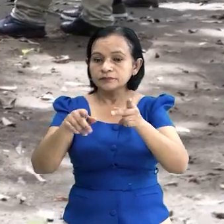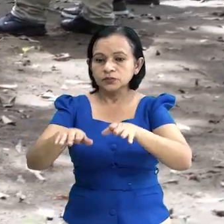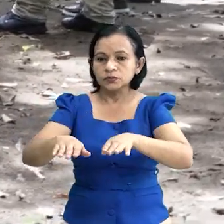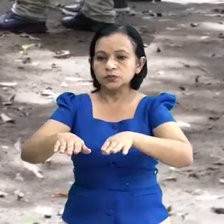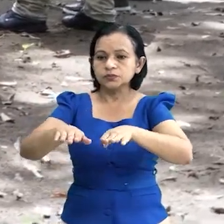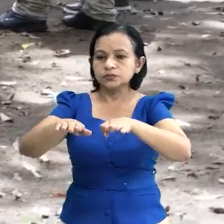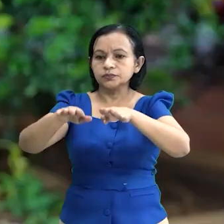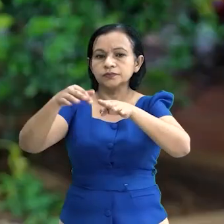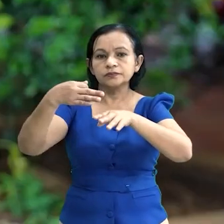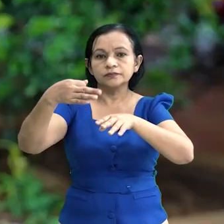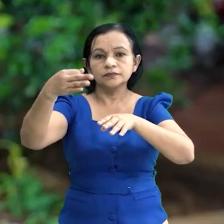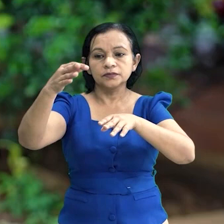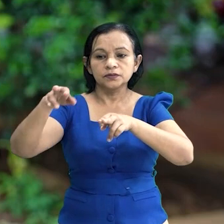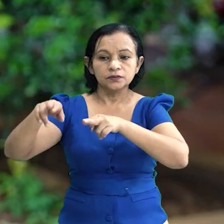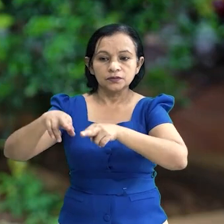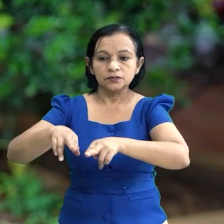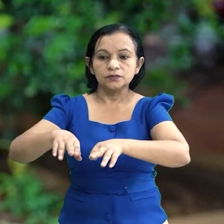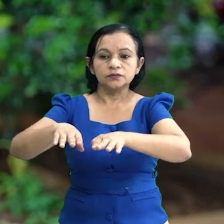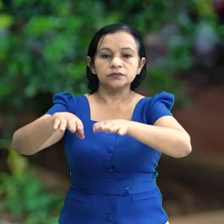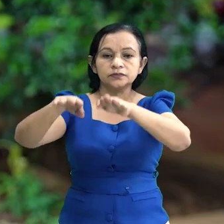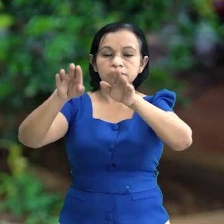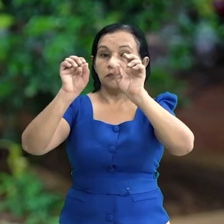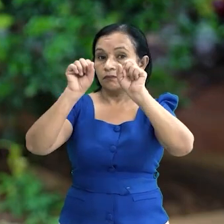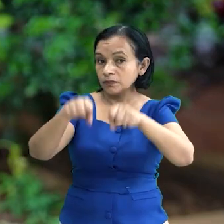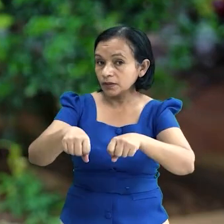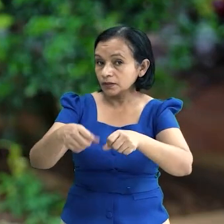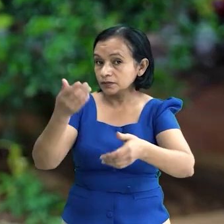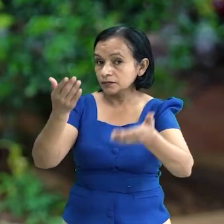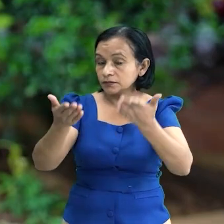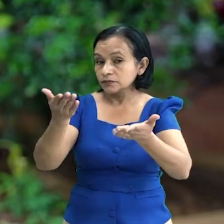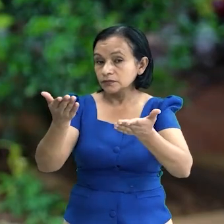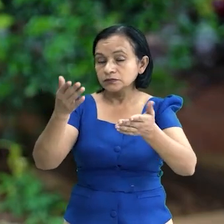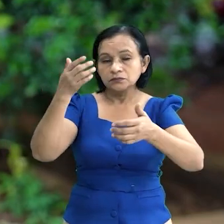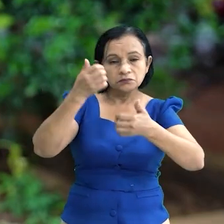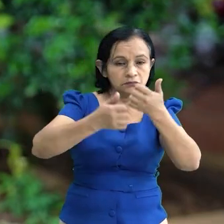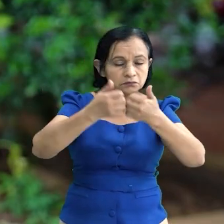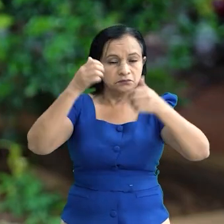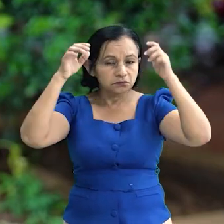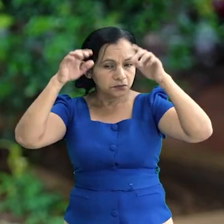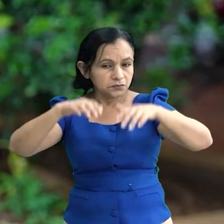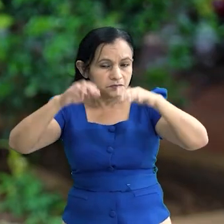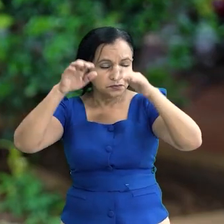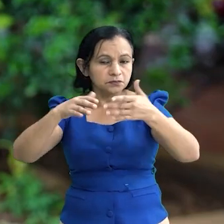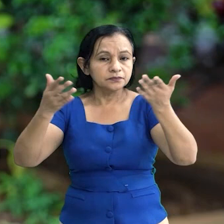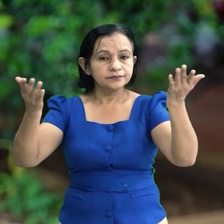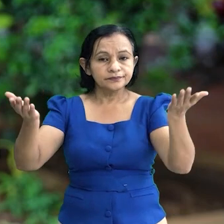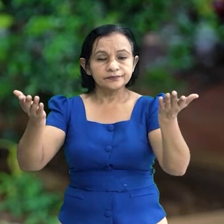crecidas del río en dichas ocasiones que pueden ser por fenómeno